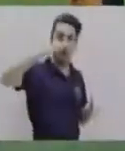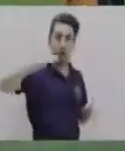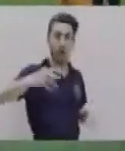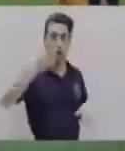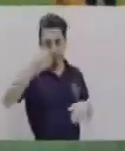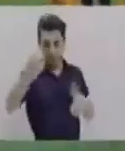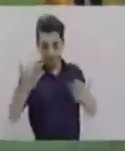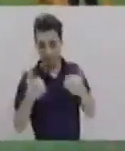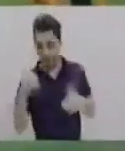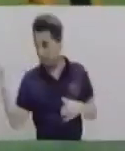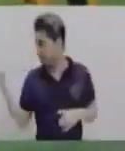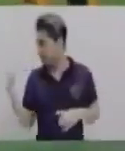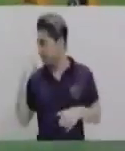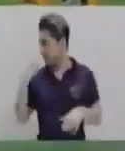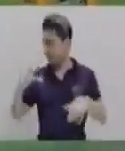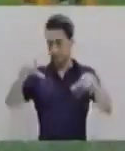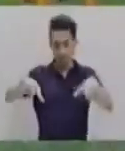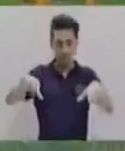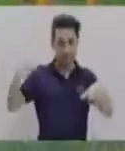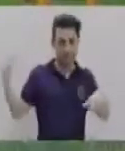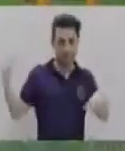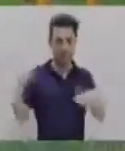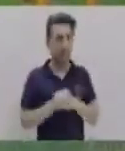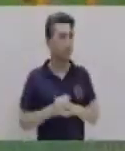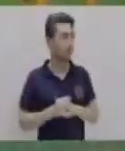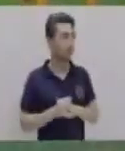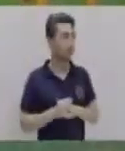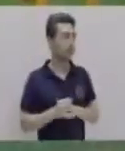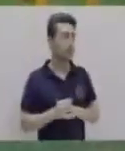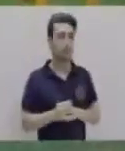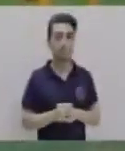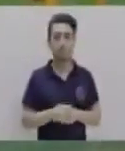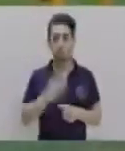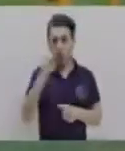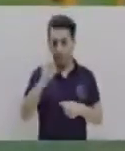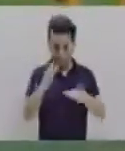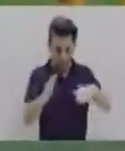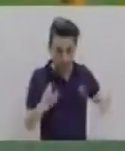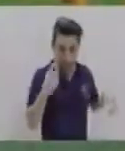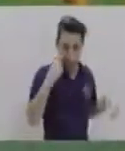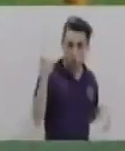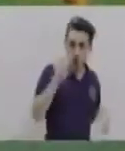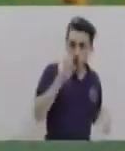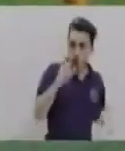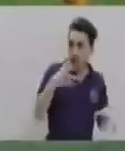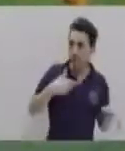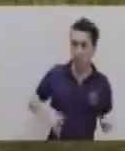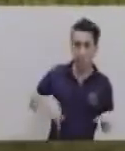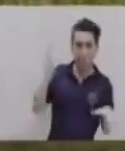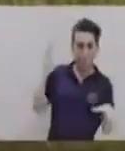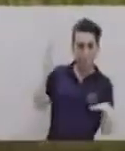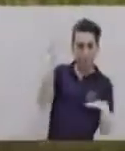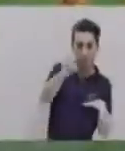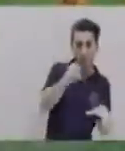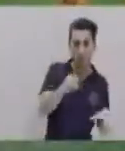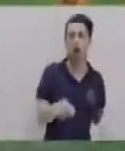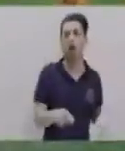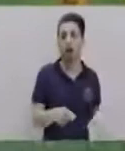Me regresa y cambia de portería él. Me perfilo, veo hacia dónde voy a